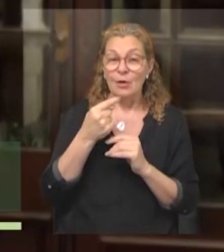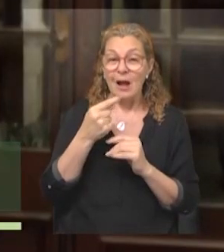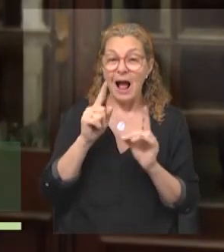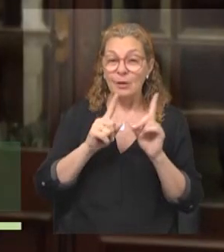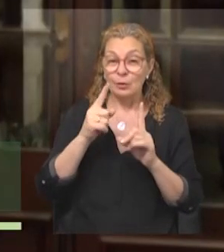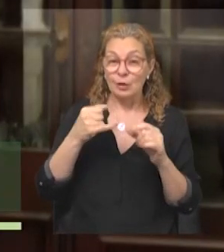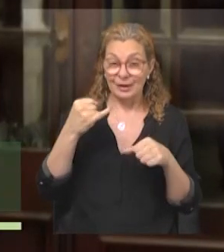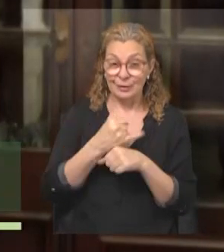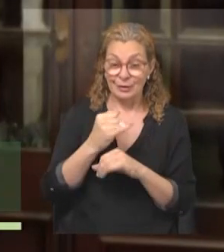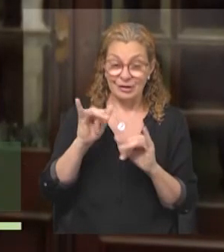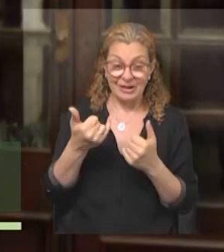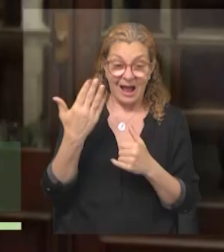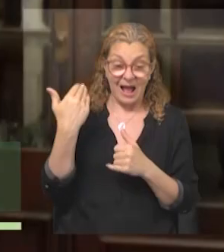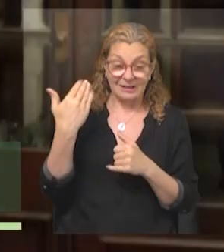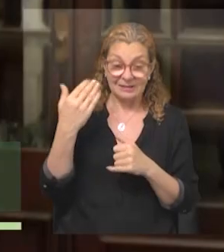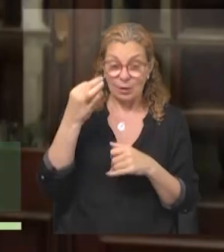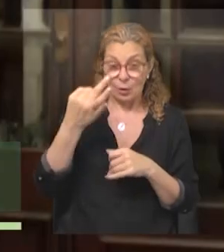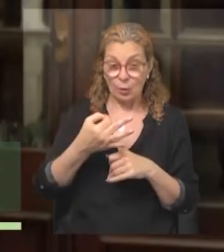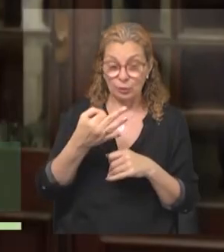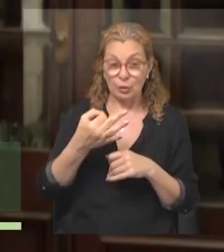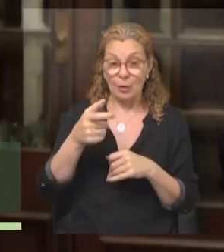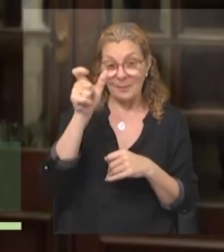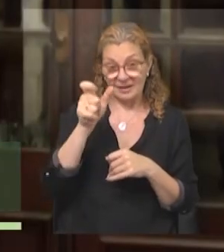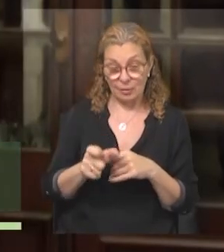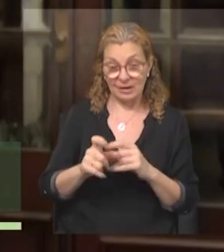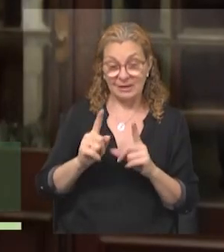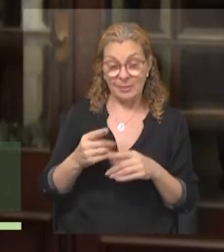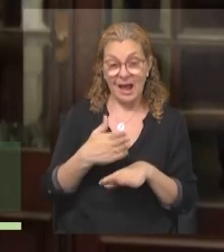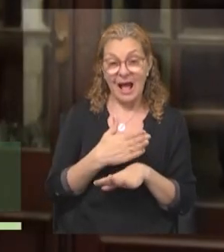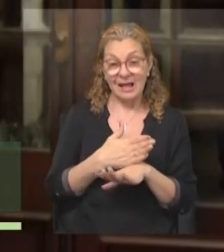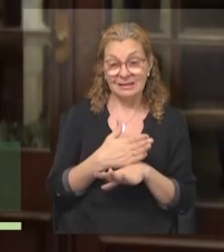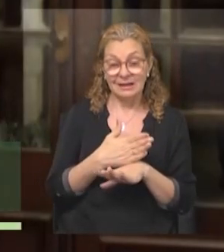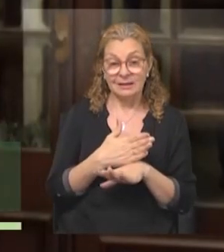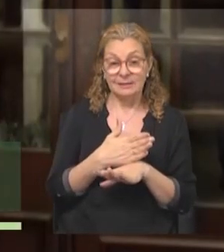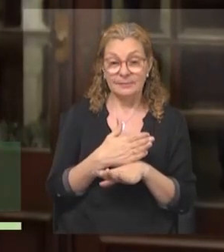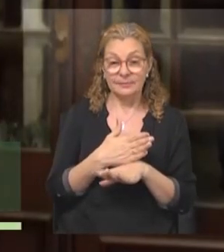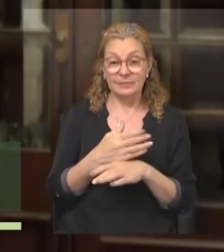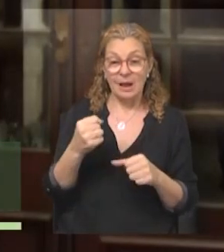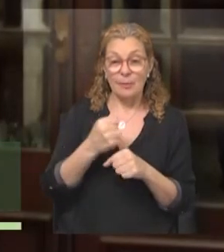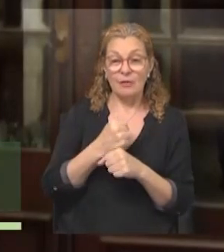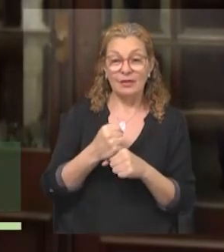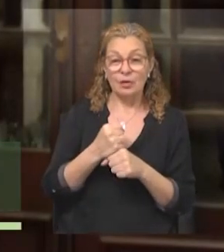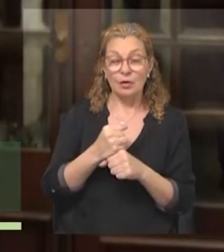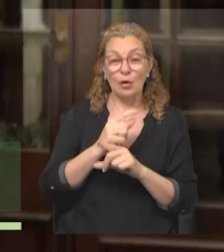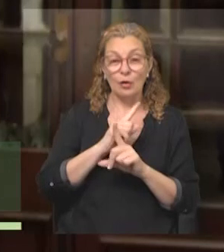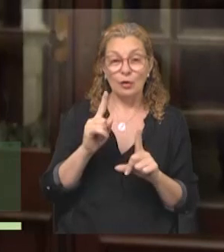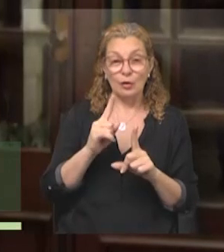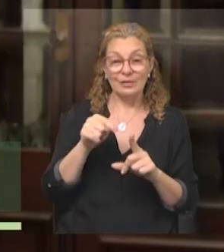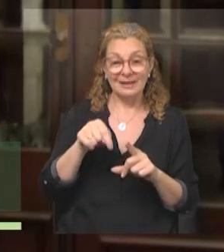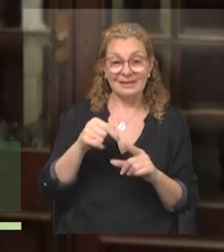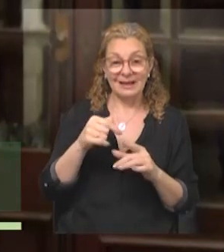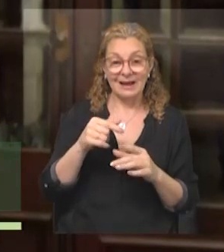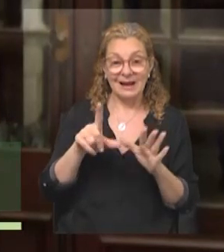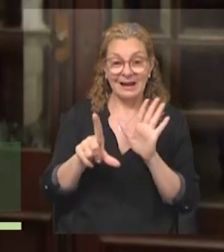algunos errores que ya sean metido justamente con cultivadores previo a lo que es la aprobación o no de esta instancia